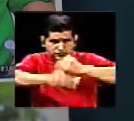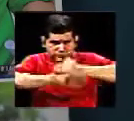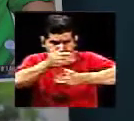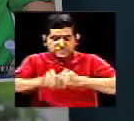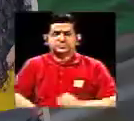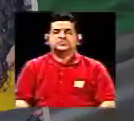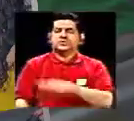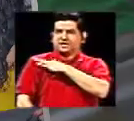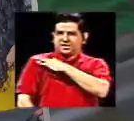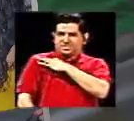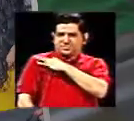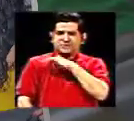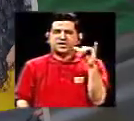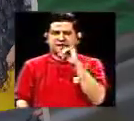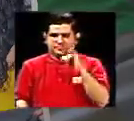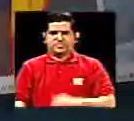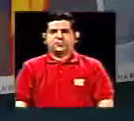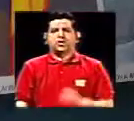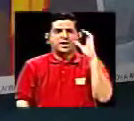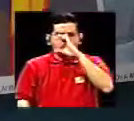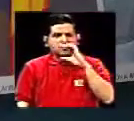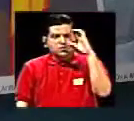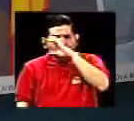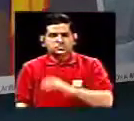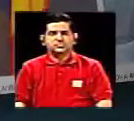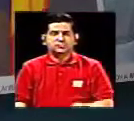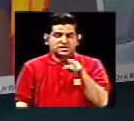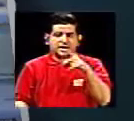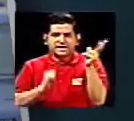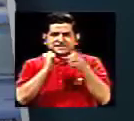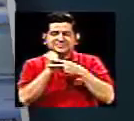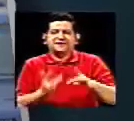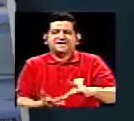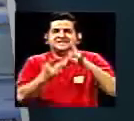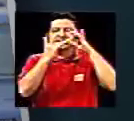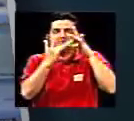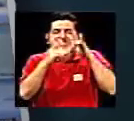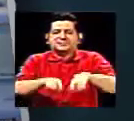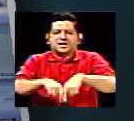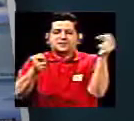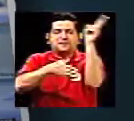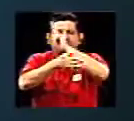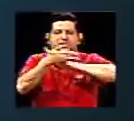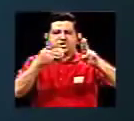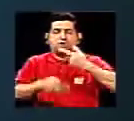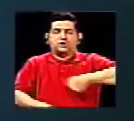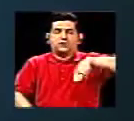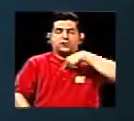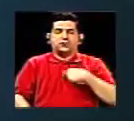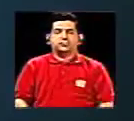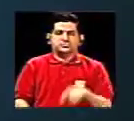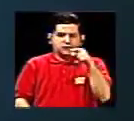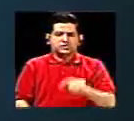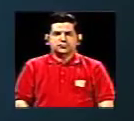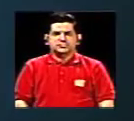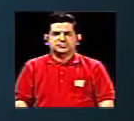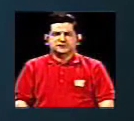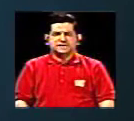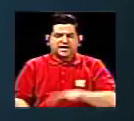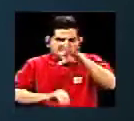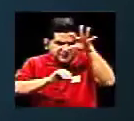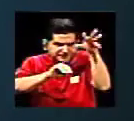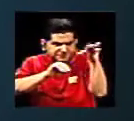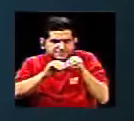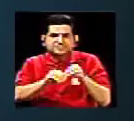Y lo invitamos a que busquen esta edición especial del Semanario Universidad, donde hacemos un compendio de lo que